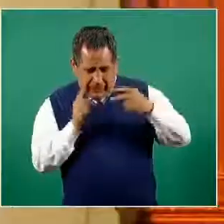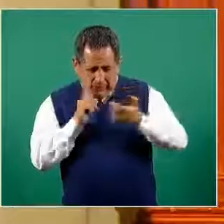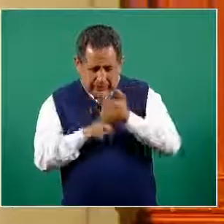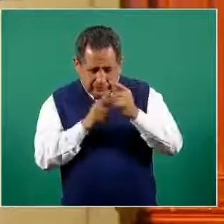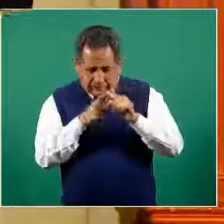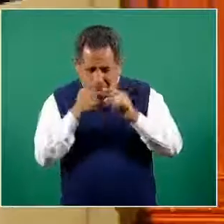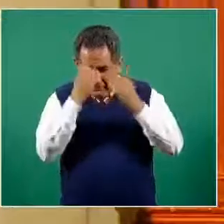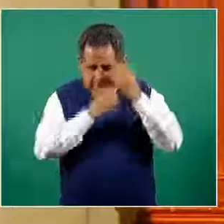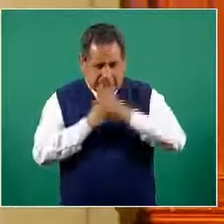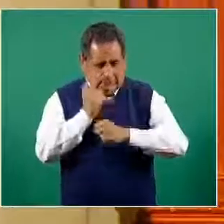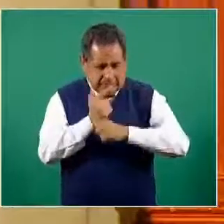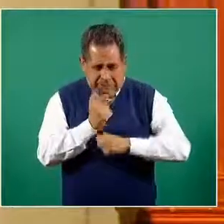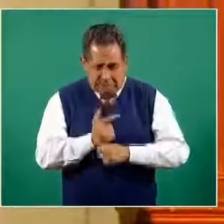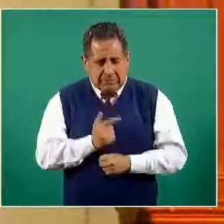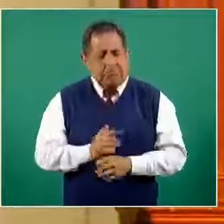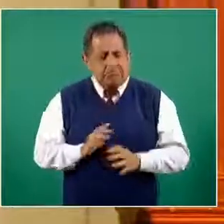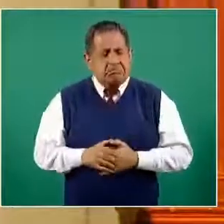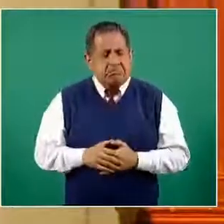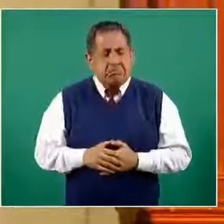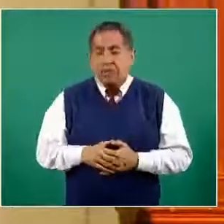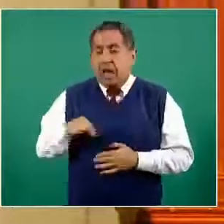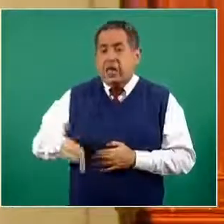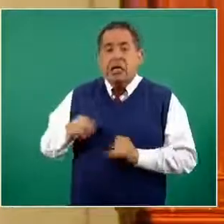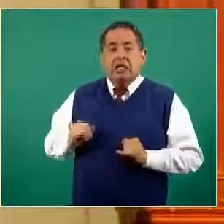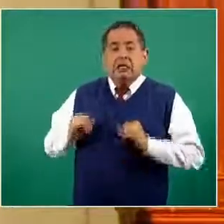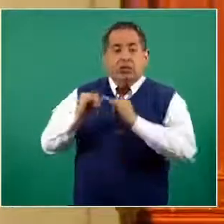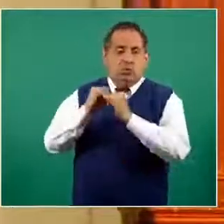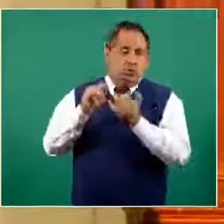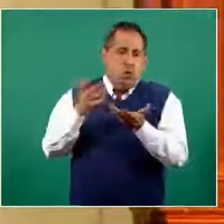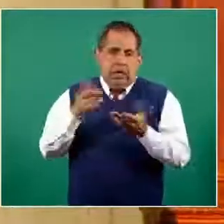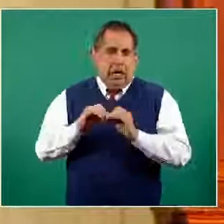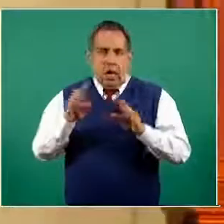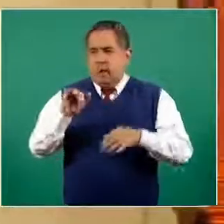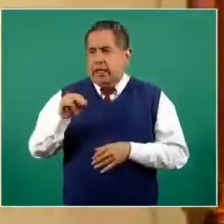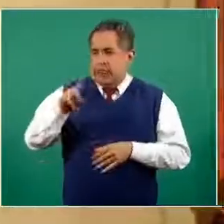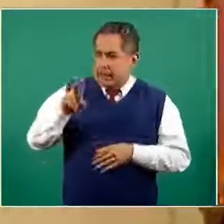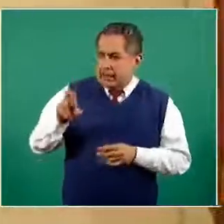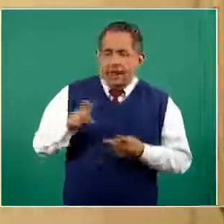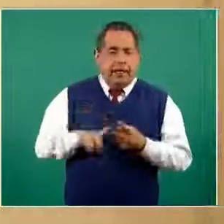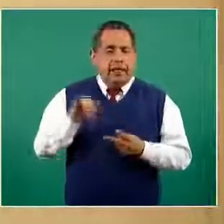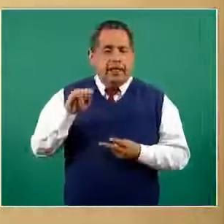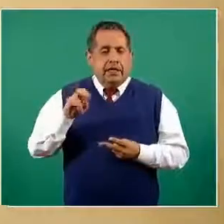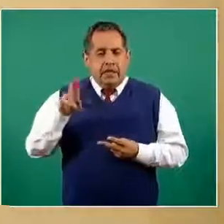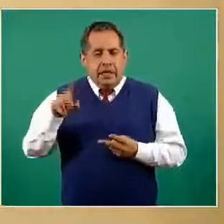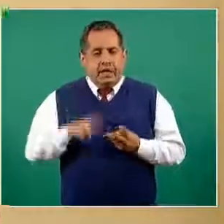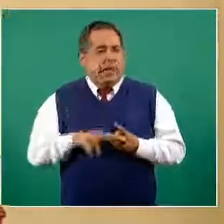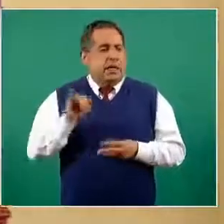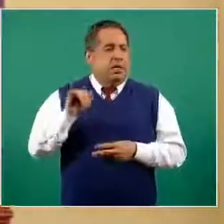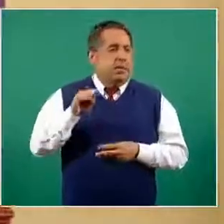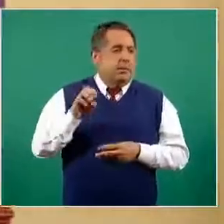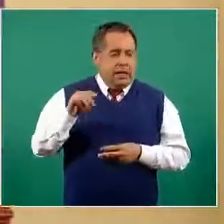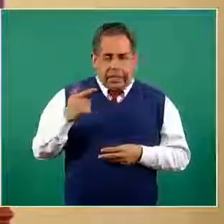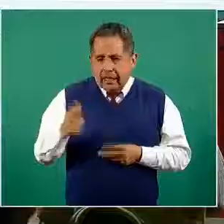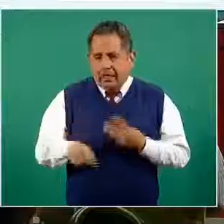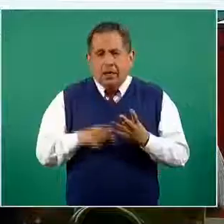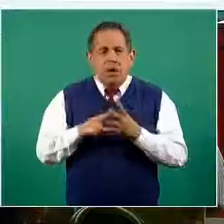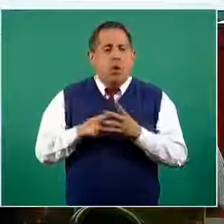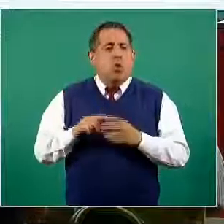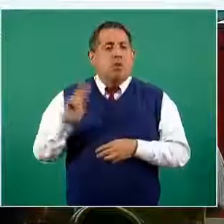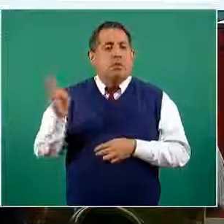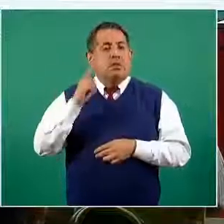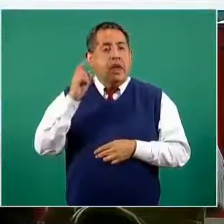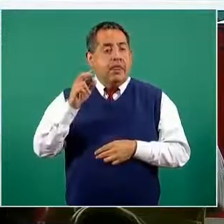Estos son los institutos donde se han realizado, en el INDRE, por supuesto, en el INER, en el INMEGEN, en la Universidad Autónoma de Nuevo